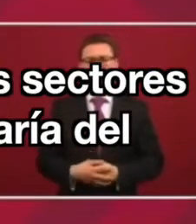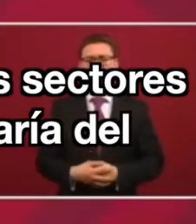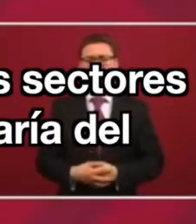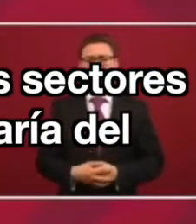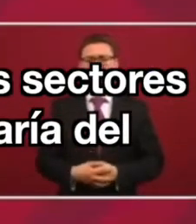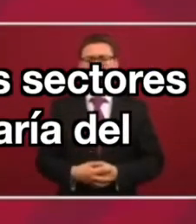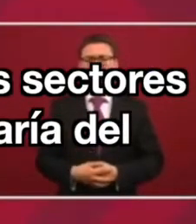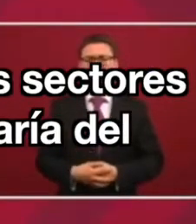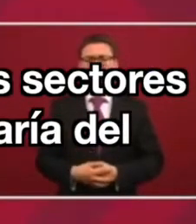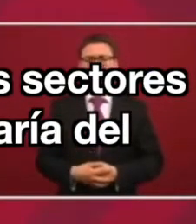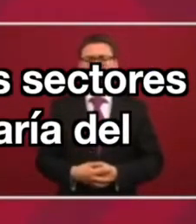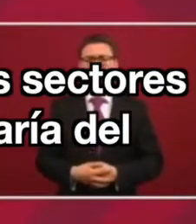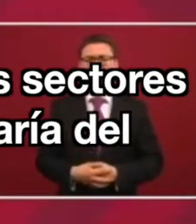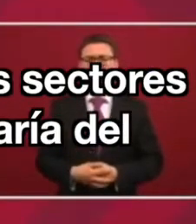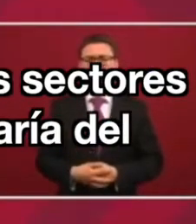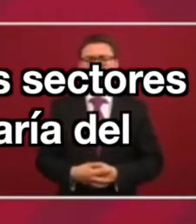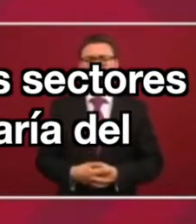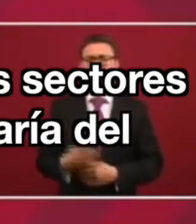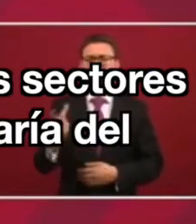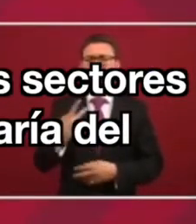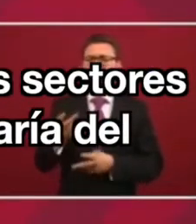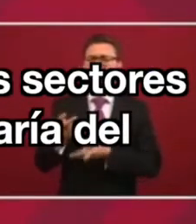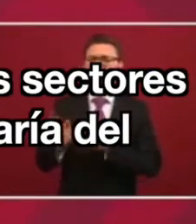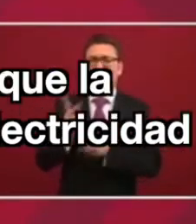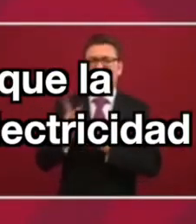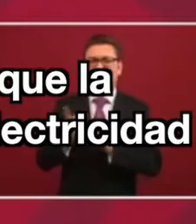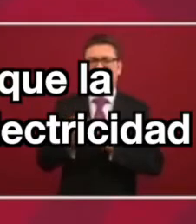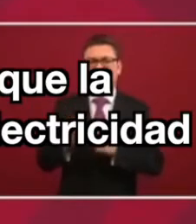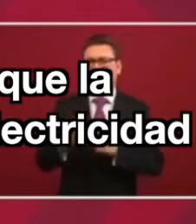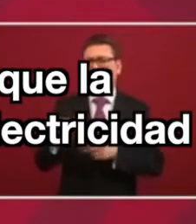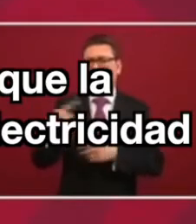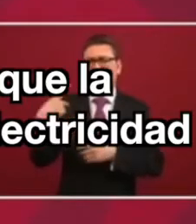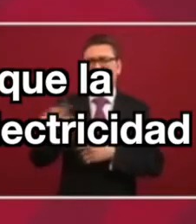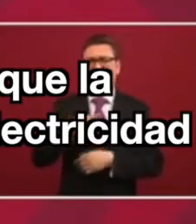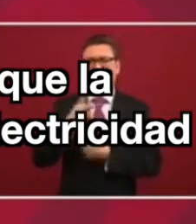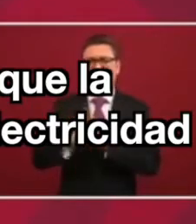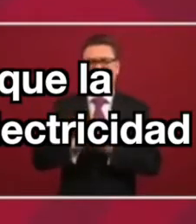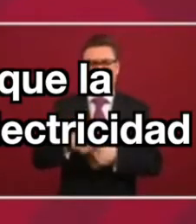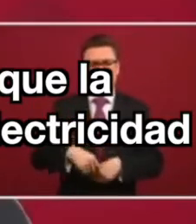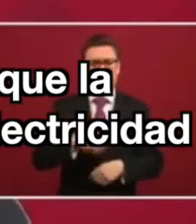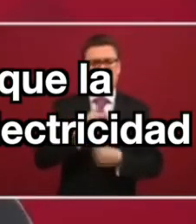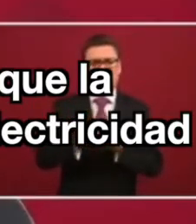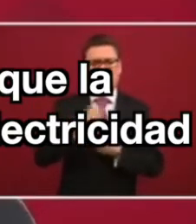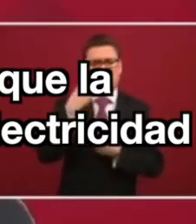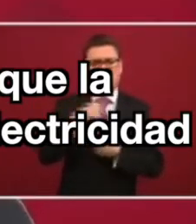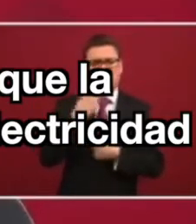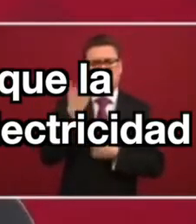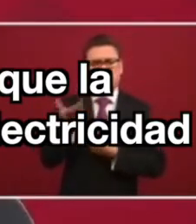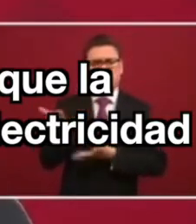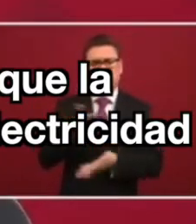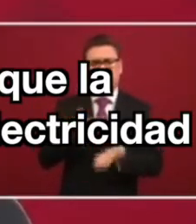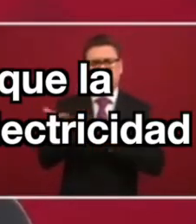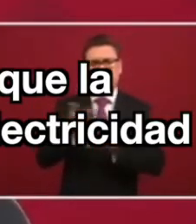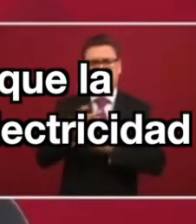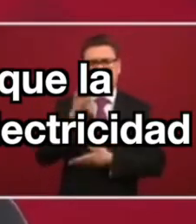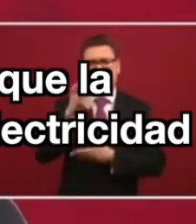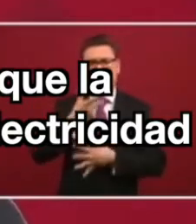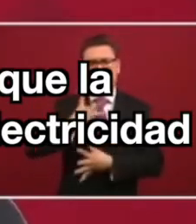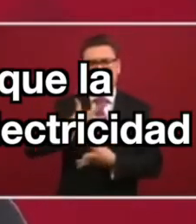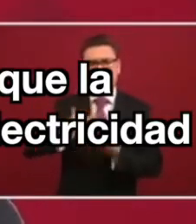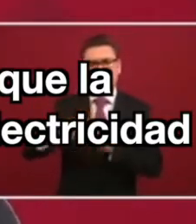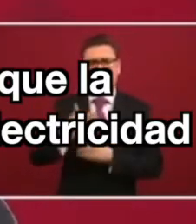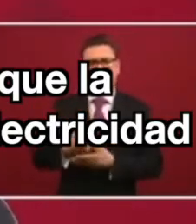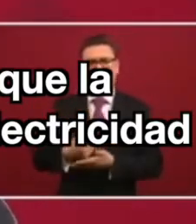otorgan a diferentes sectores de la población a través de la Secretaría de Bienestar. En otros temas, aseguró que la corrupción en la Comisión Federal